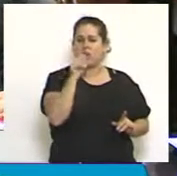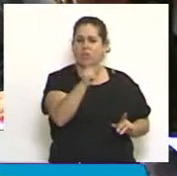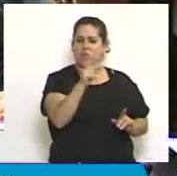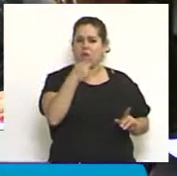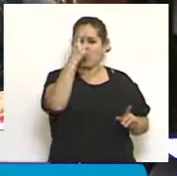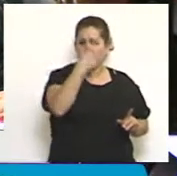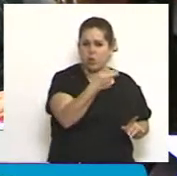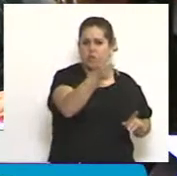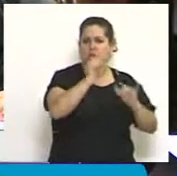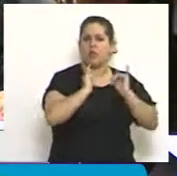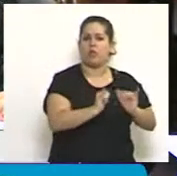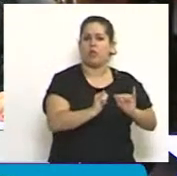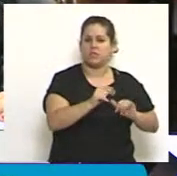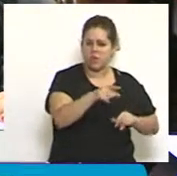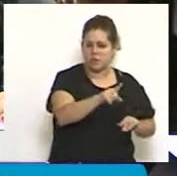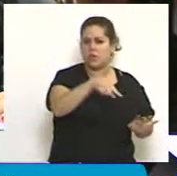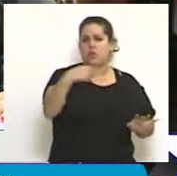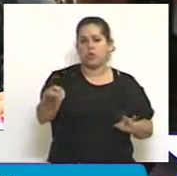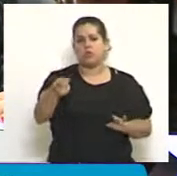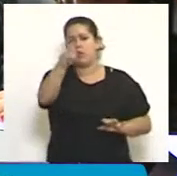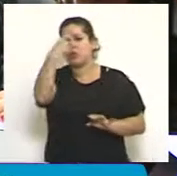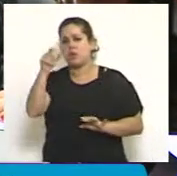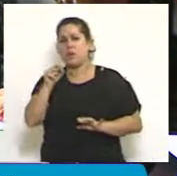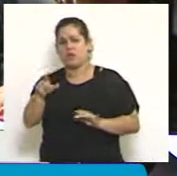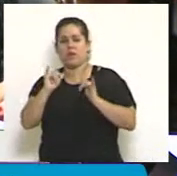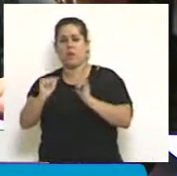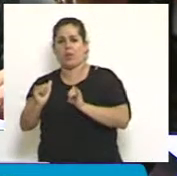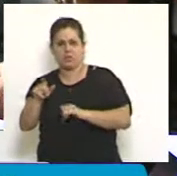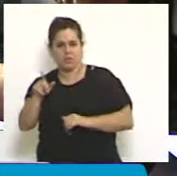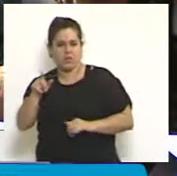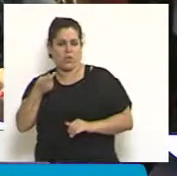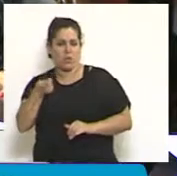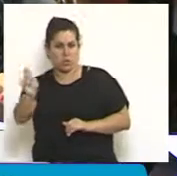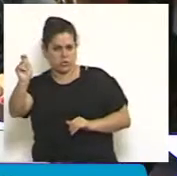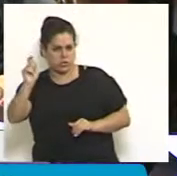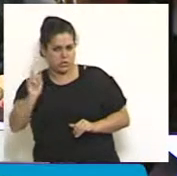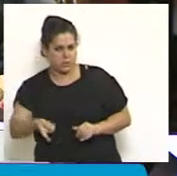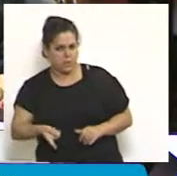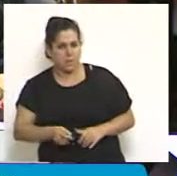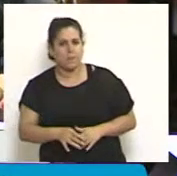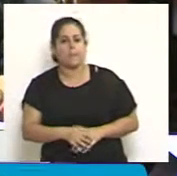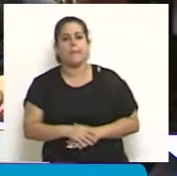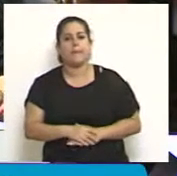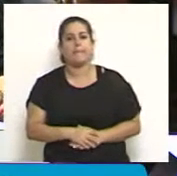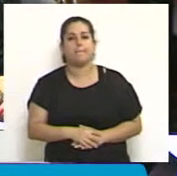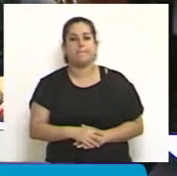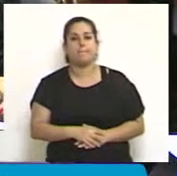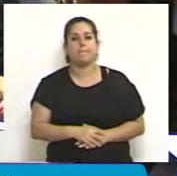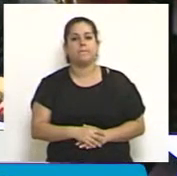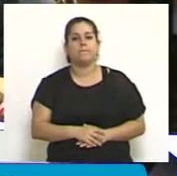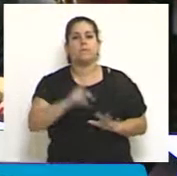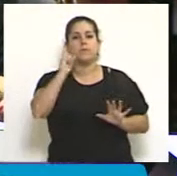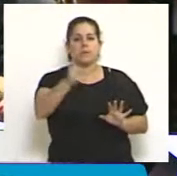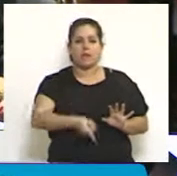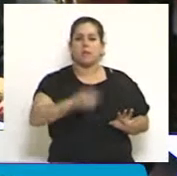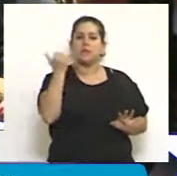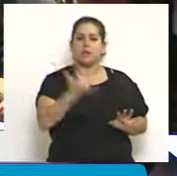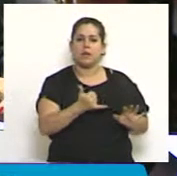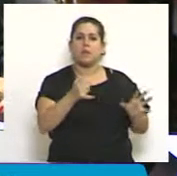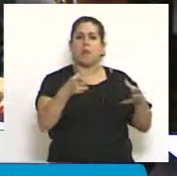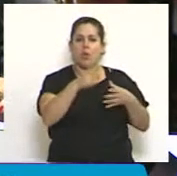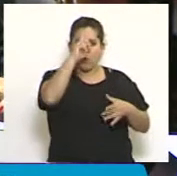de Adolescentes de conformidad a lo previsto por el 53 del Código Procesal Penal, y podrán revisar